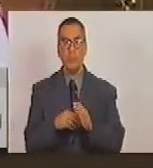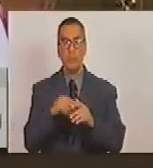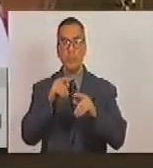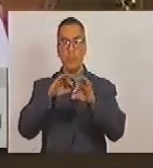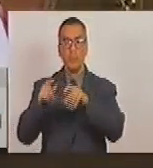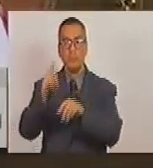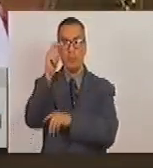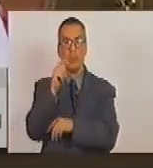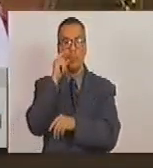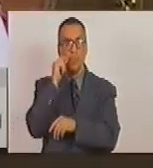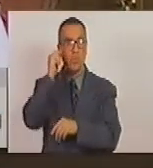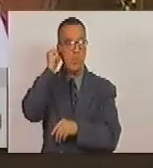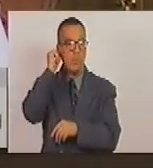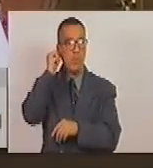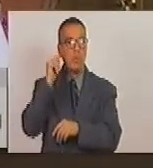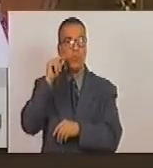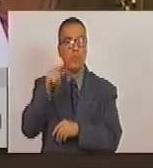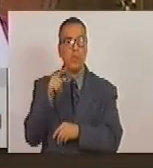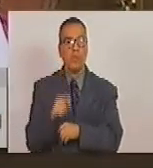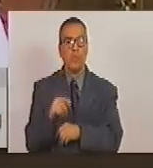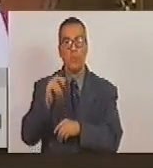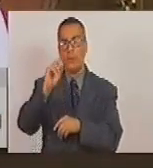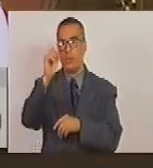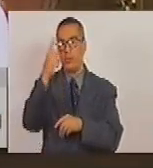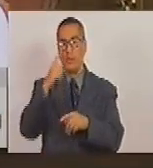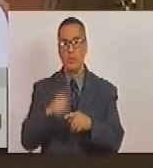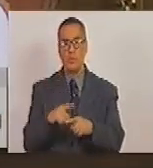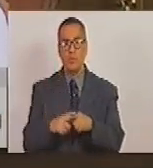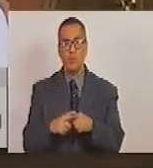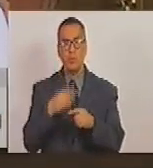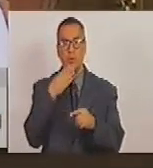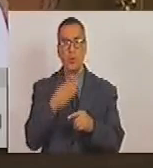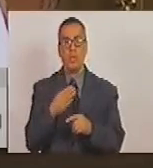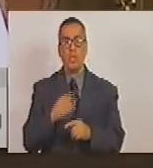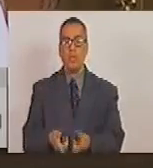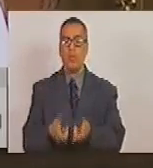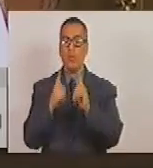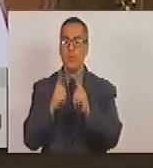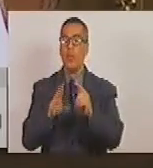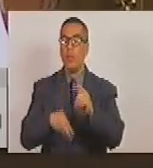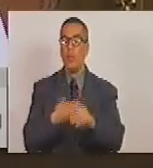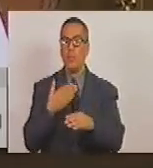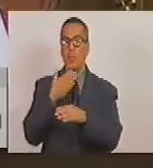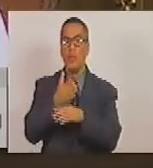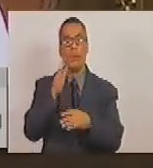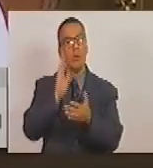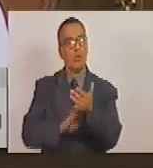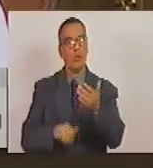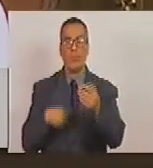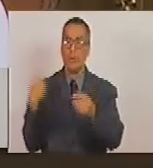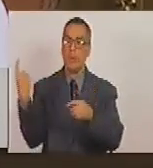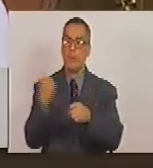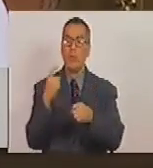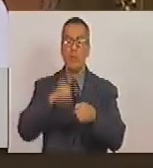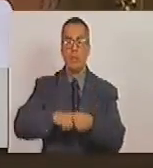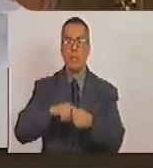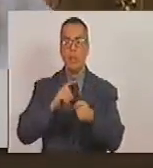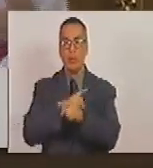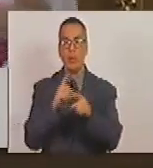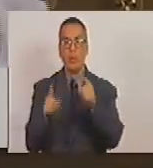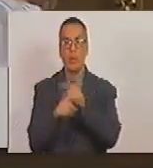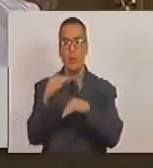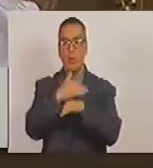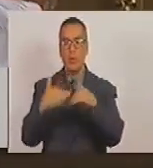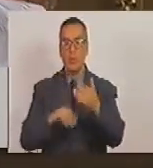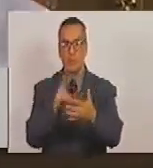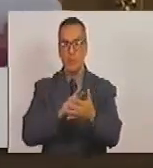ciudadanas diputadas y los ciudadanos diputados principales solicitando permiso para ausentarse e incorporar a sus suplentes indicados